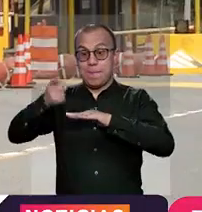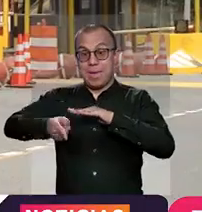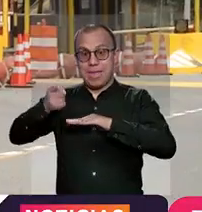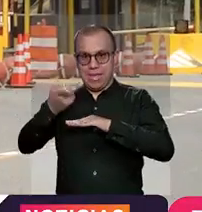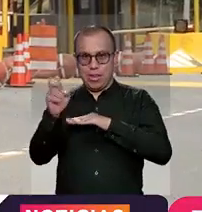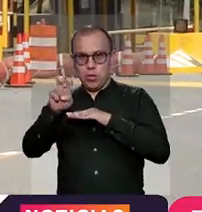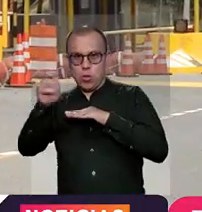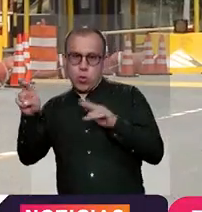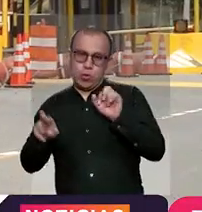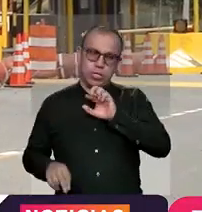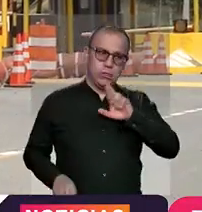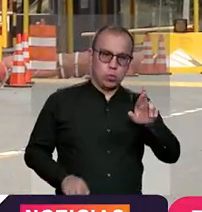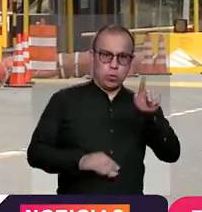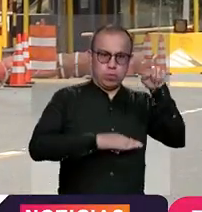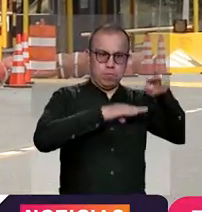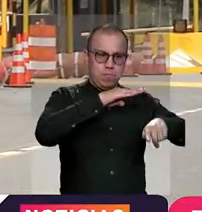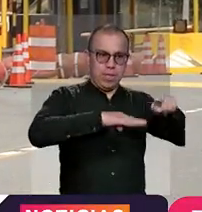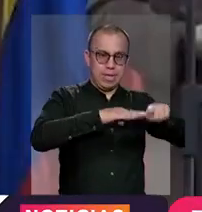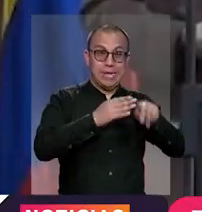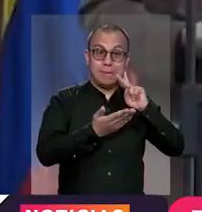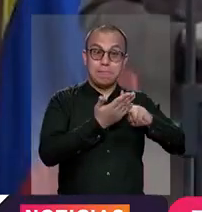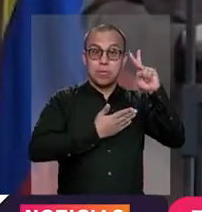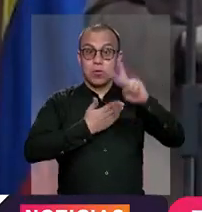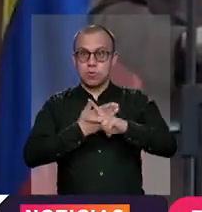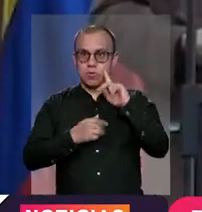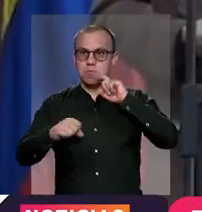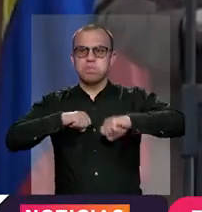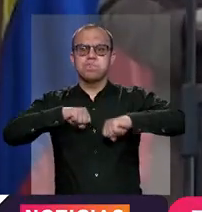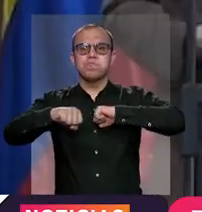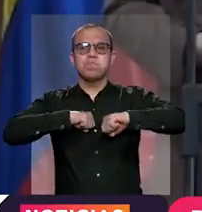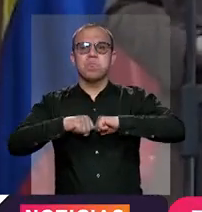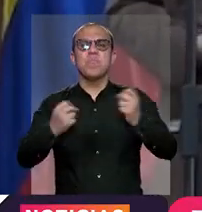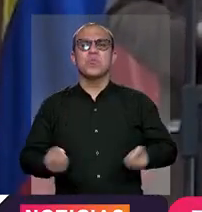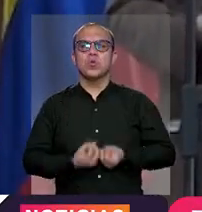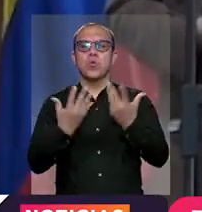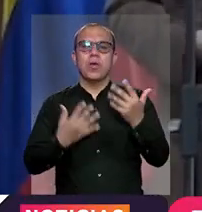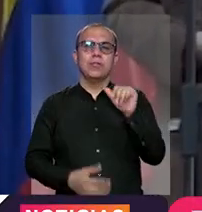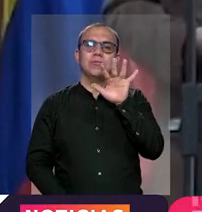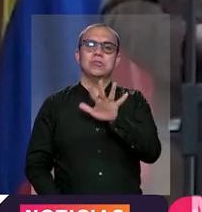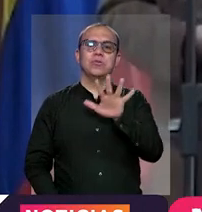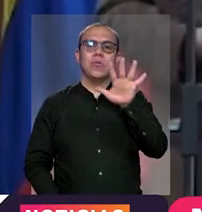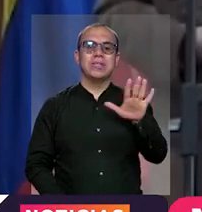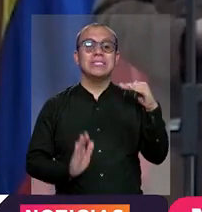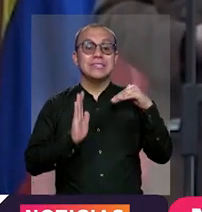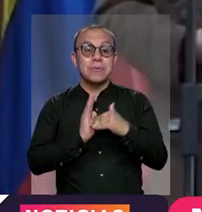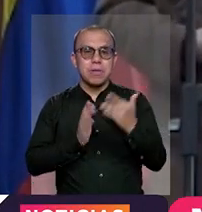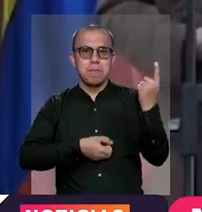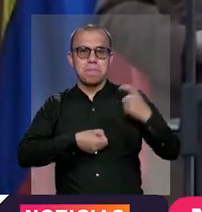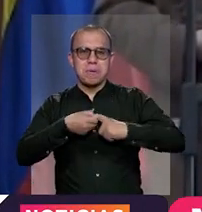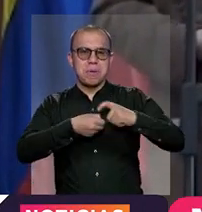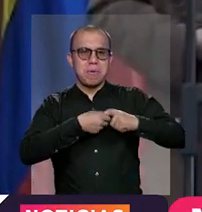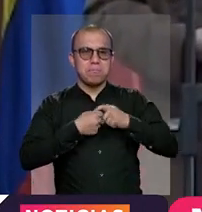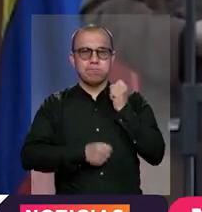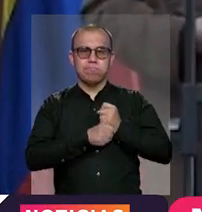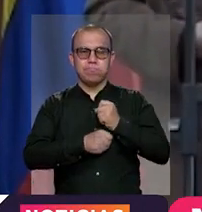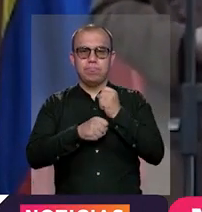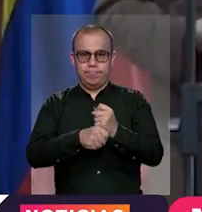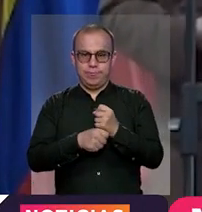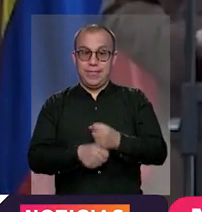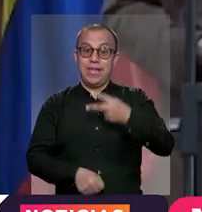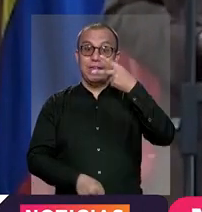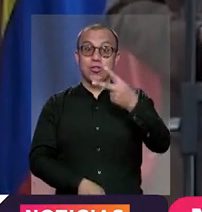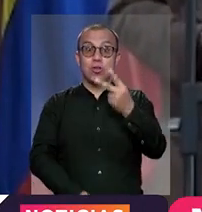en el norte y sur de la ciudad. Estos dos proyectos van a generar 55 mil empleos. Estos dos proyectos suponen